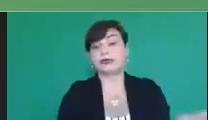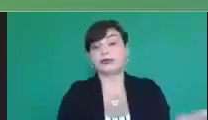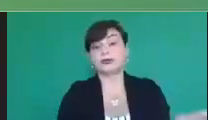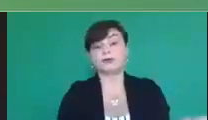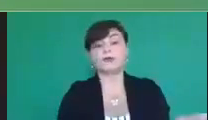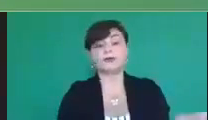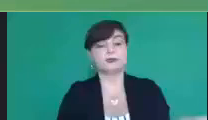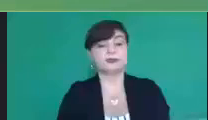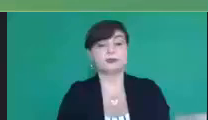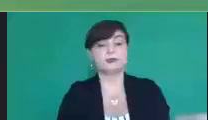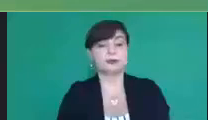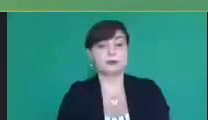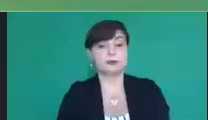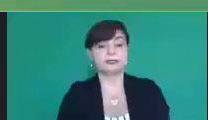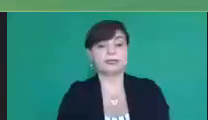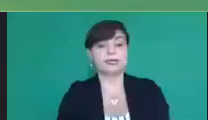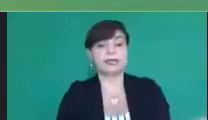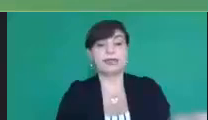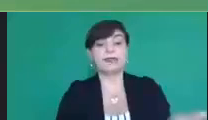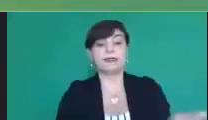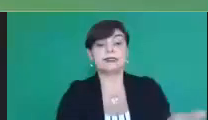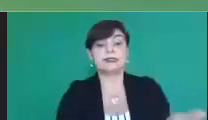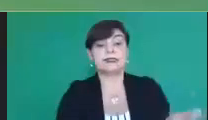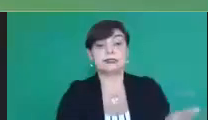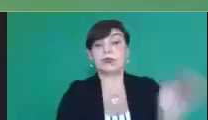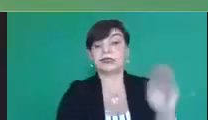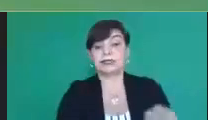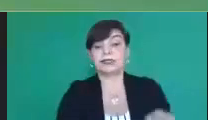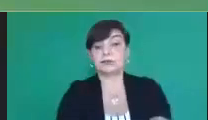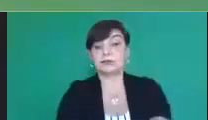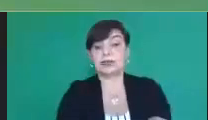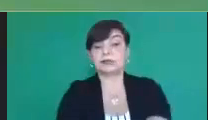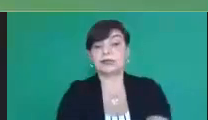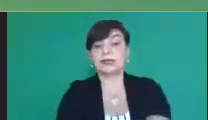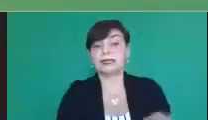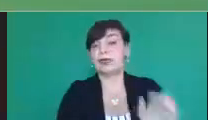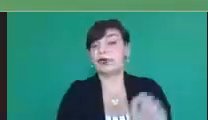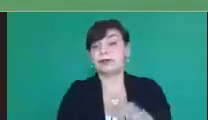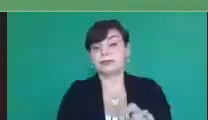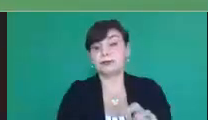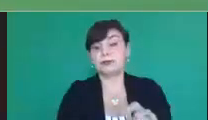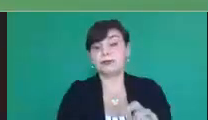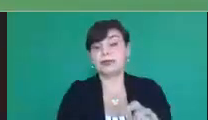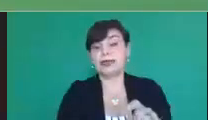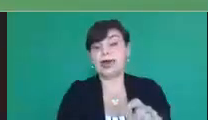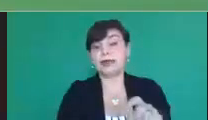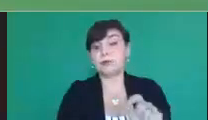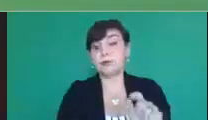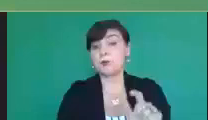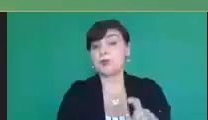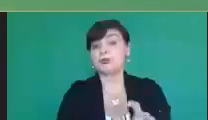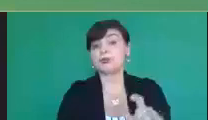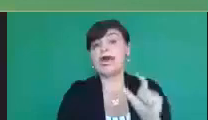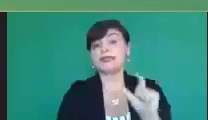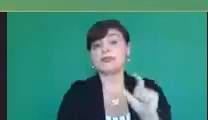todas sus funciones o sus labores. Entonces, como ustedes pueden ver aquí, lo que no se cumplía eran